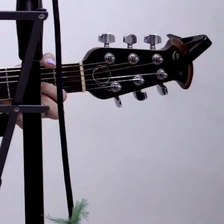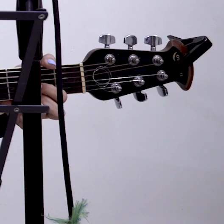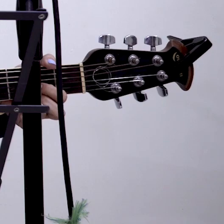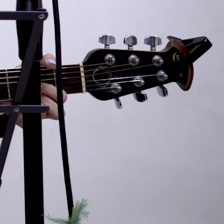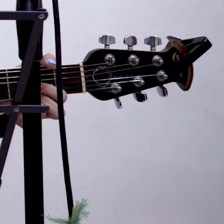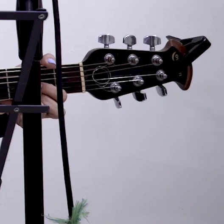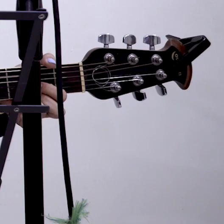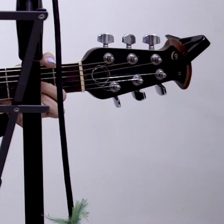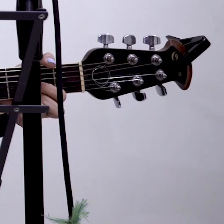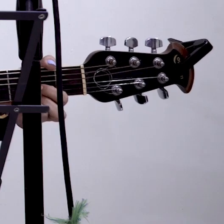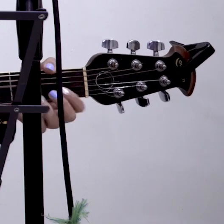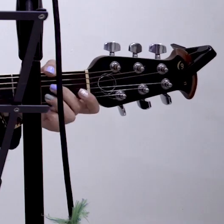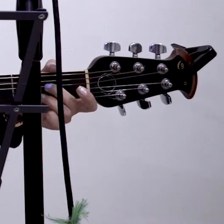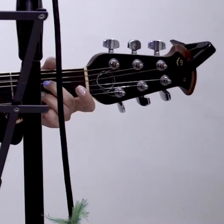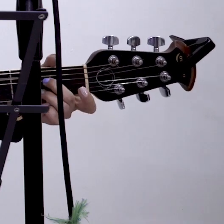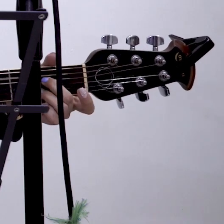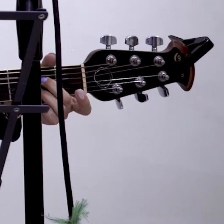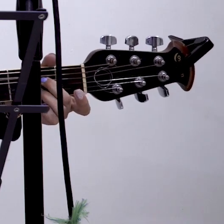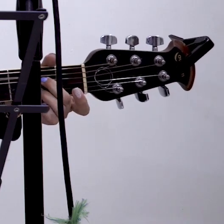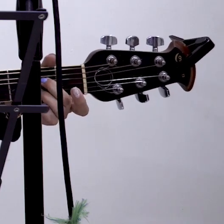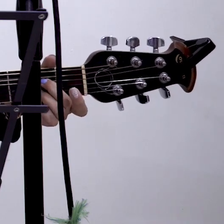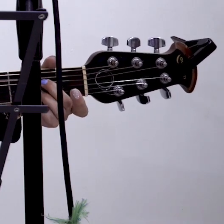clemente.